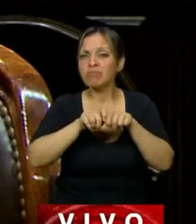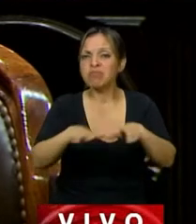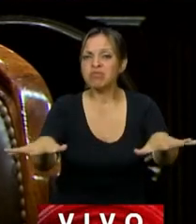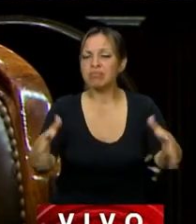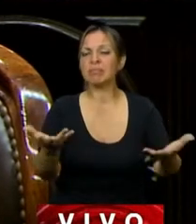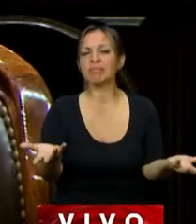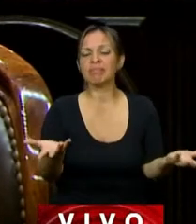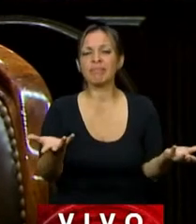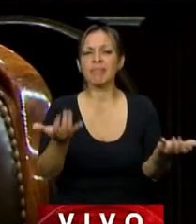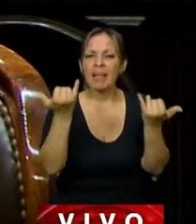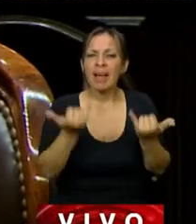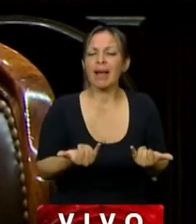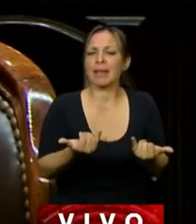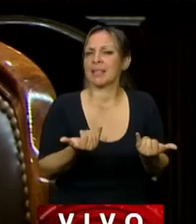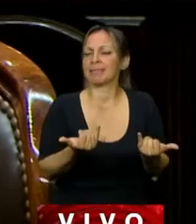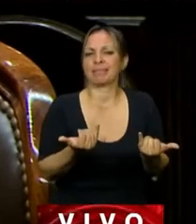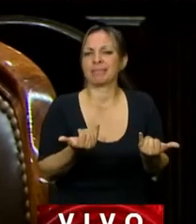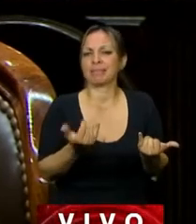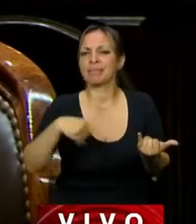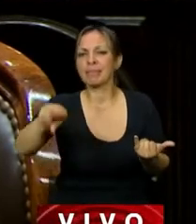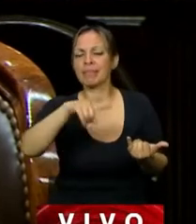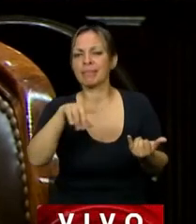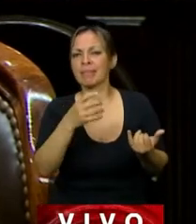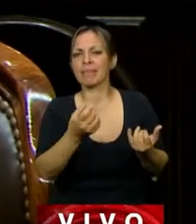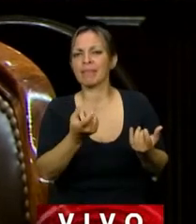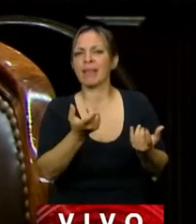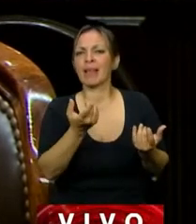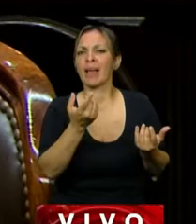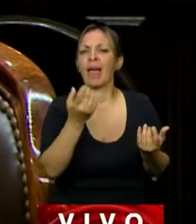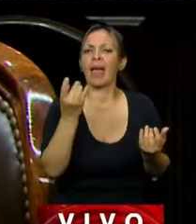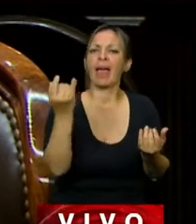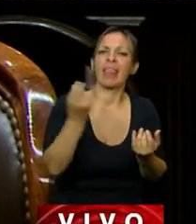lleva implícita la voluntad de engañar.